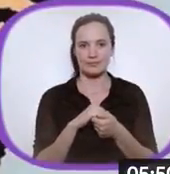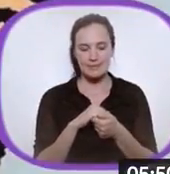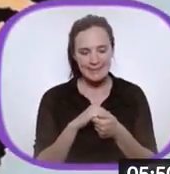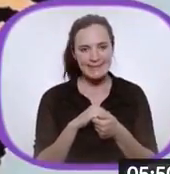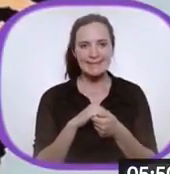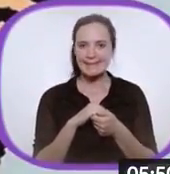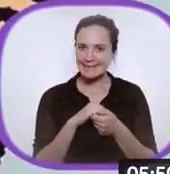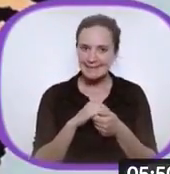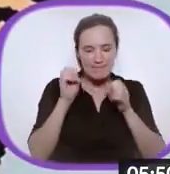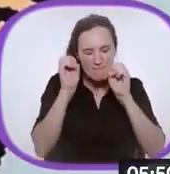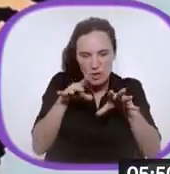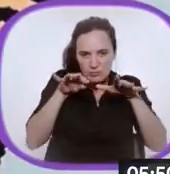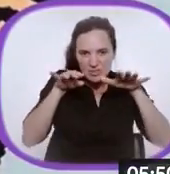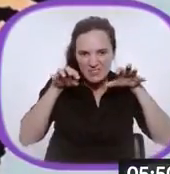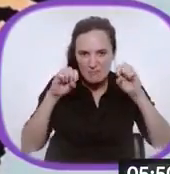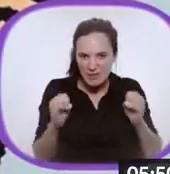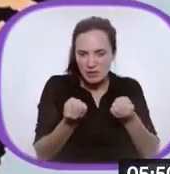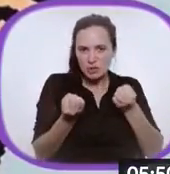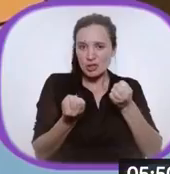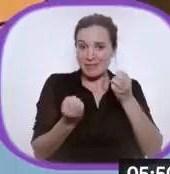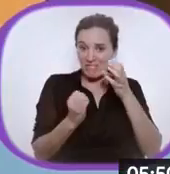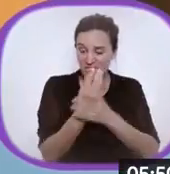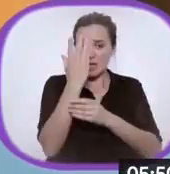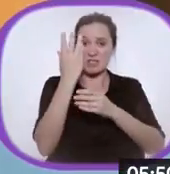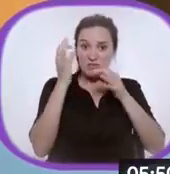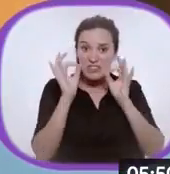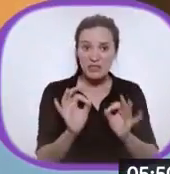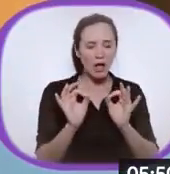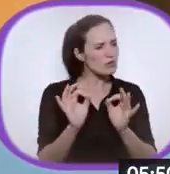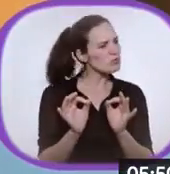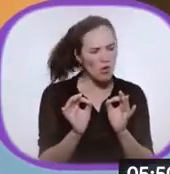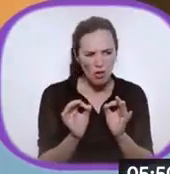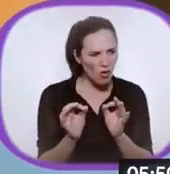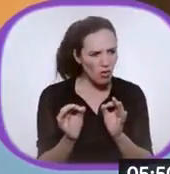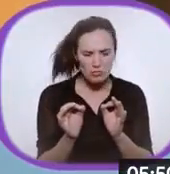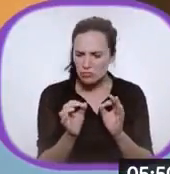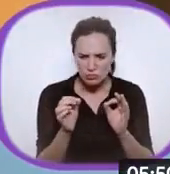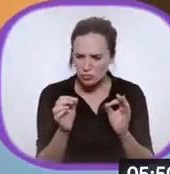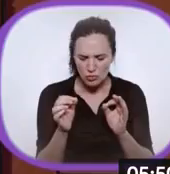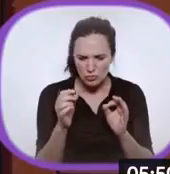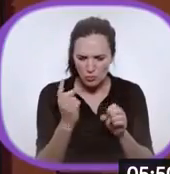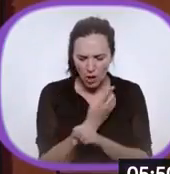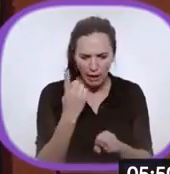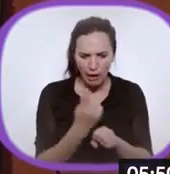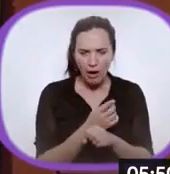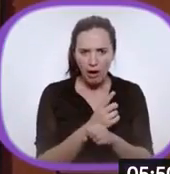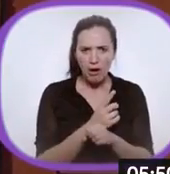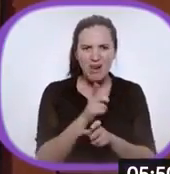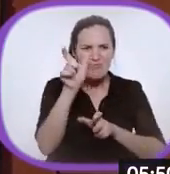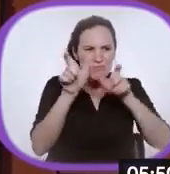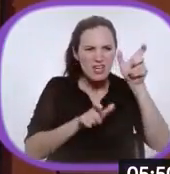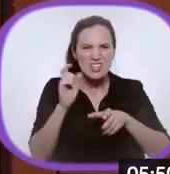La maldición de Raskar Capac se hizo realidad. ¡No tiene sentido! ¡Nadie pudo entrar o salir! ¡Cada salida